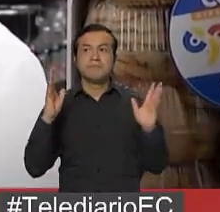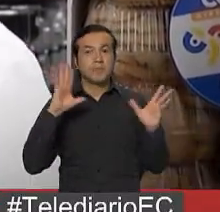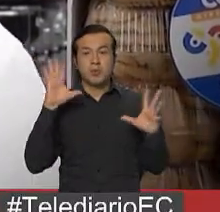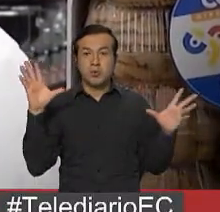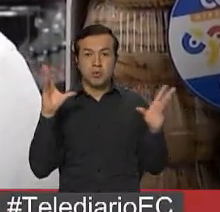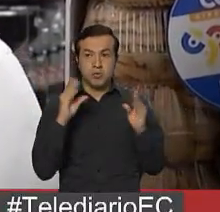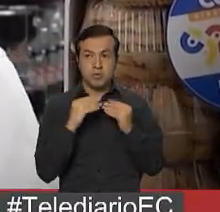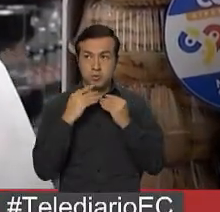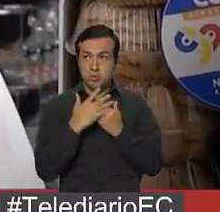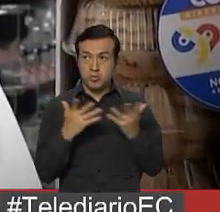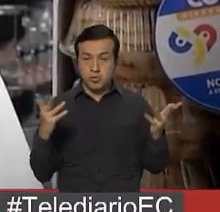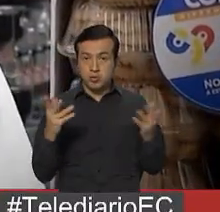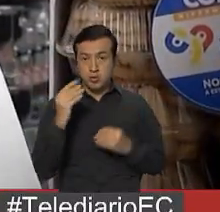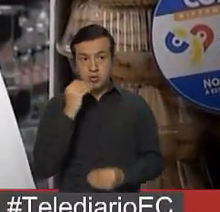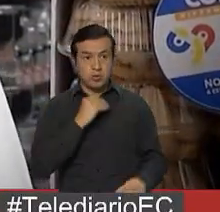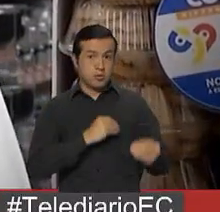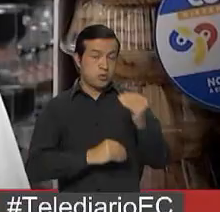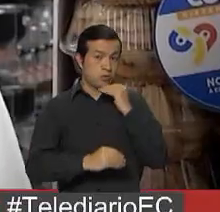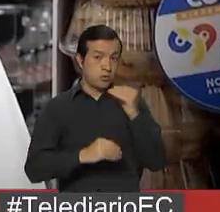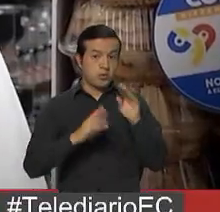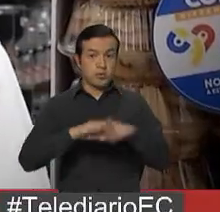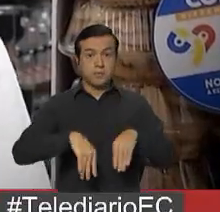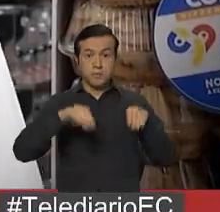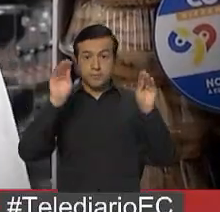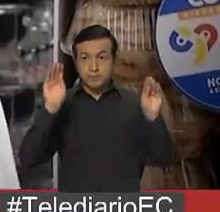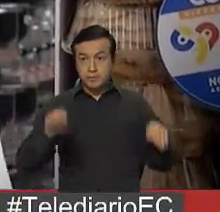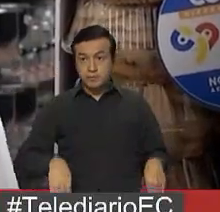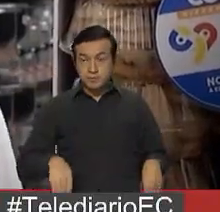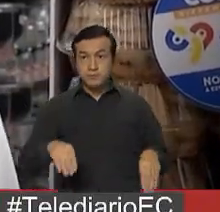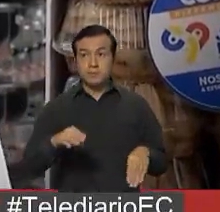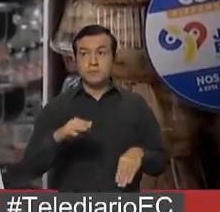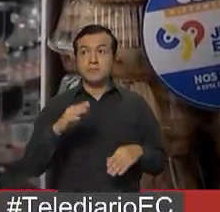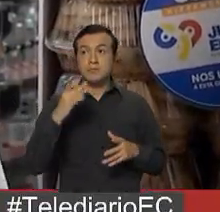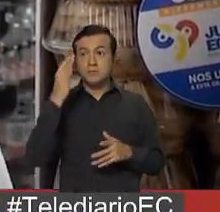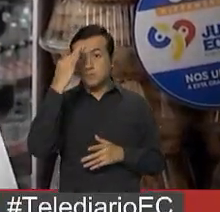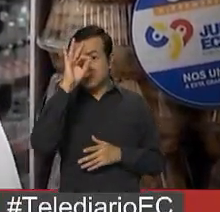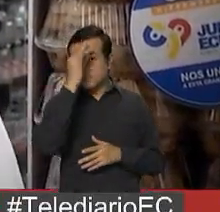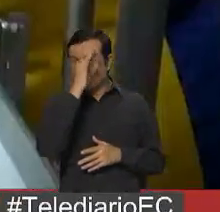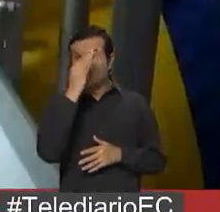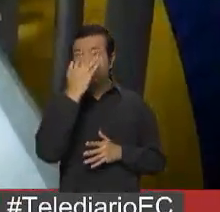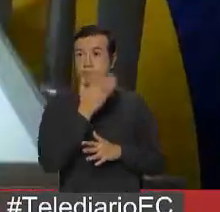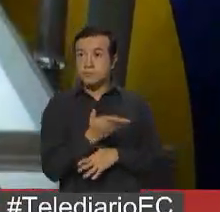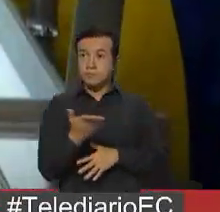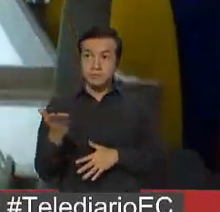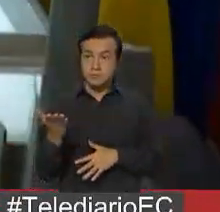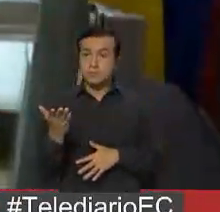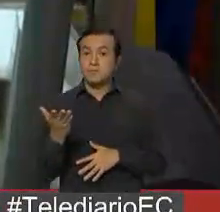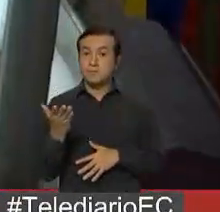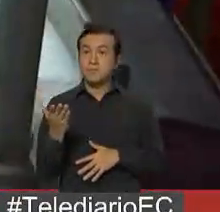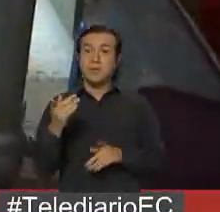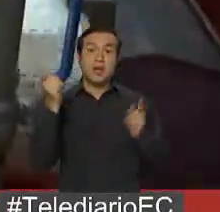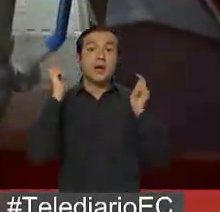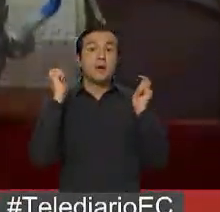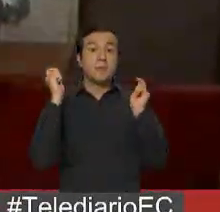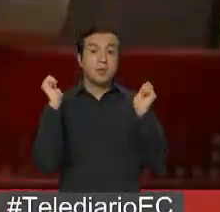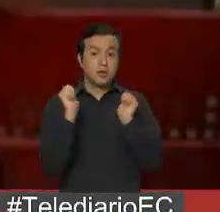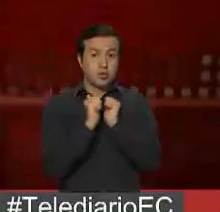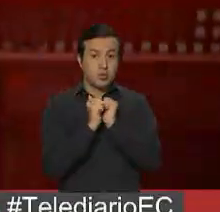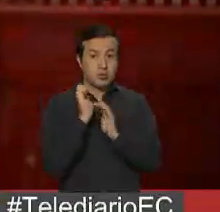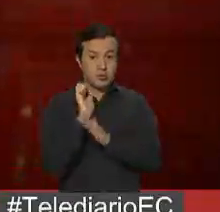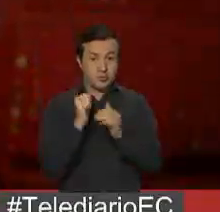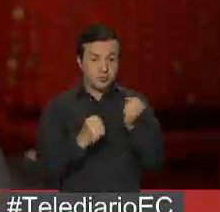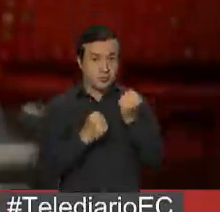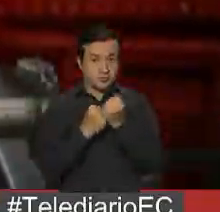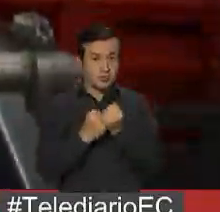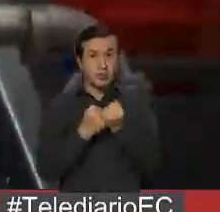mipymes el sector alimentario el sector textil earl el sector de cosme de cosméticos a través de la campaña juntos de ecuador-